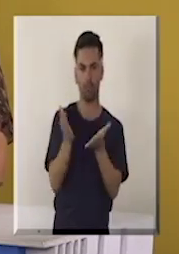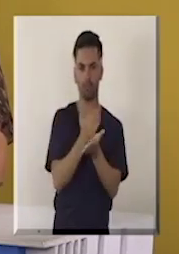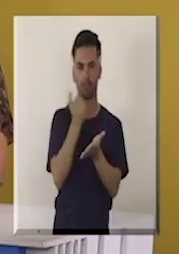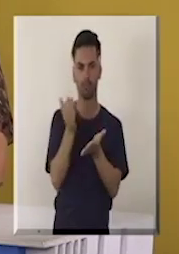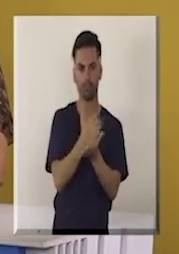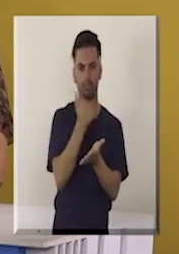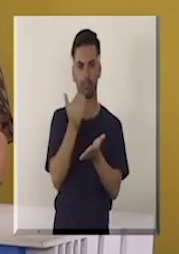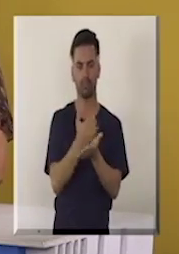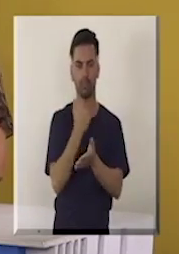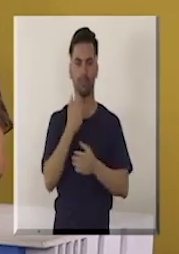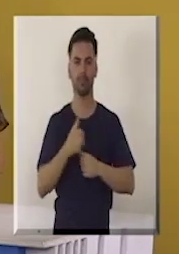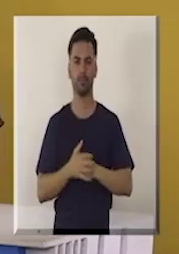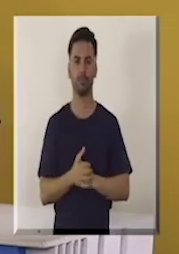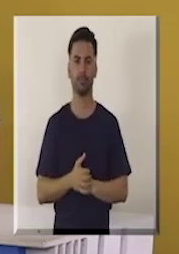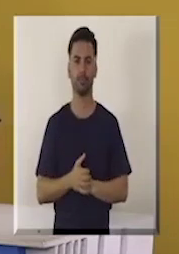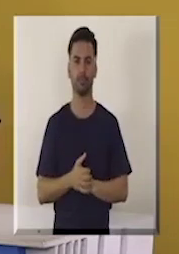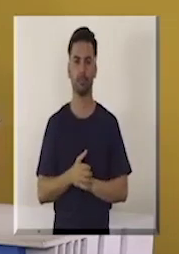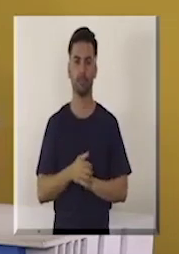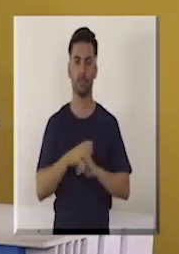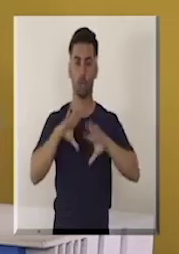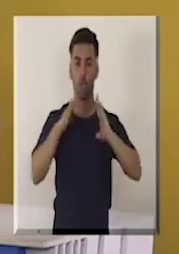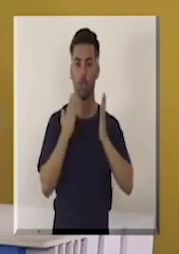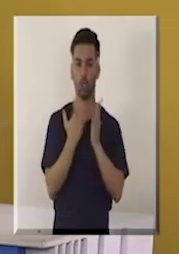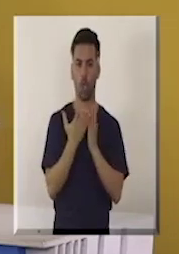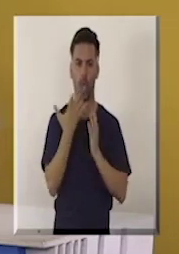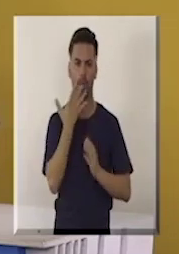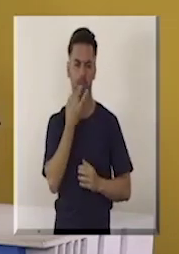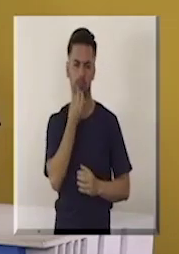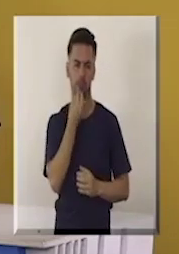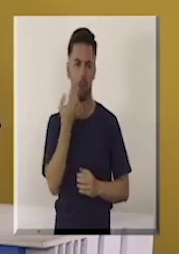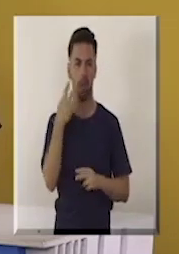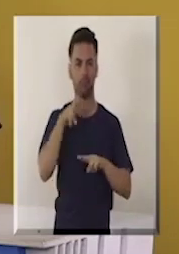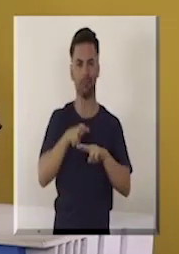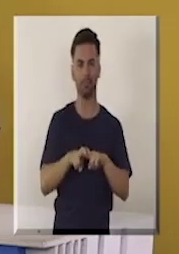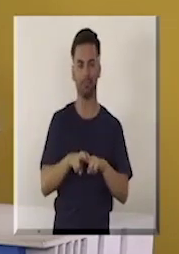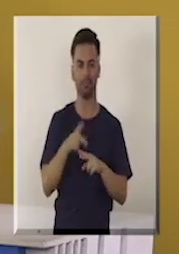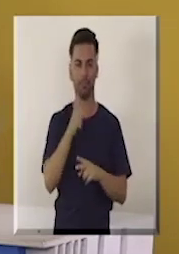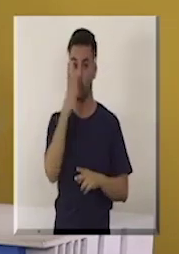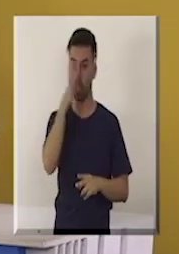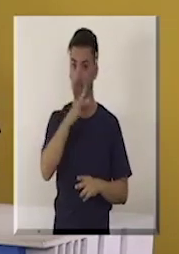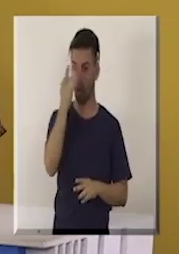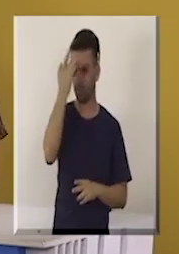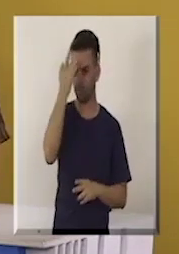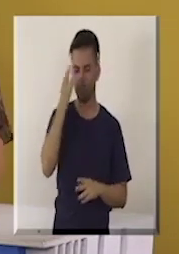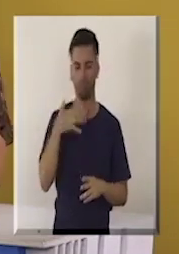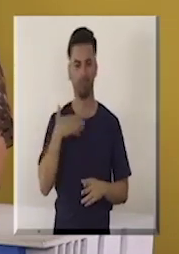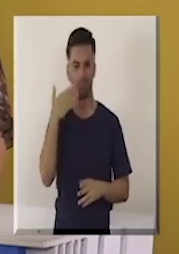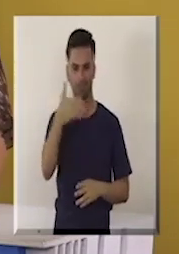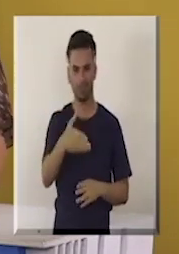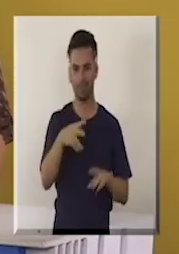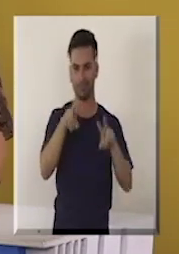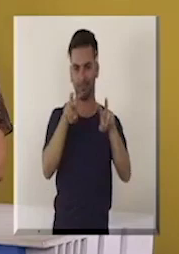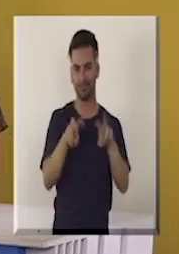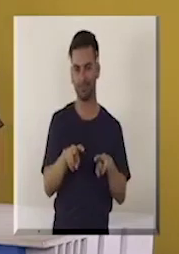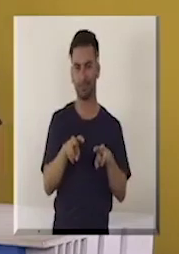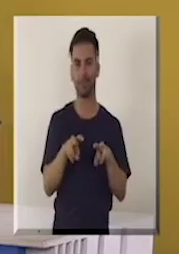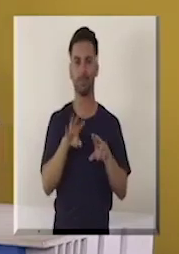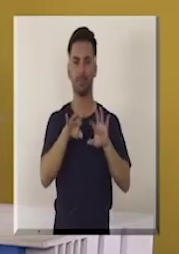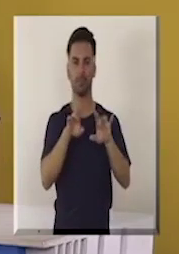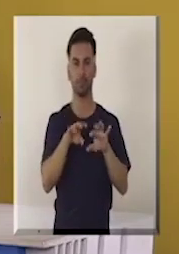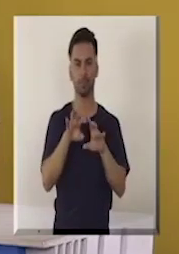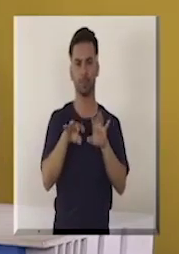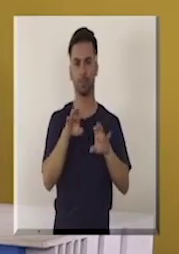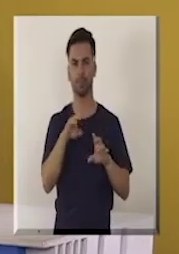puedas presentar. Todo aquel que tenga la posibilidad, no tema, consulte, que es importante.